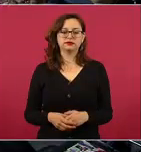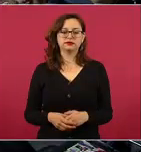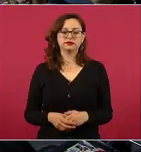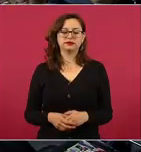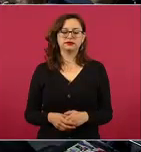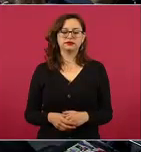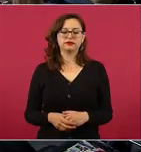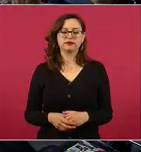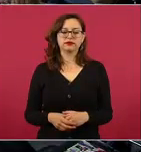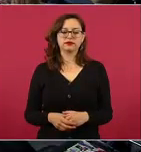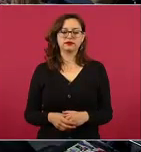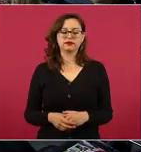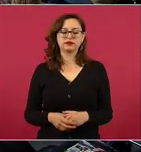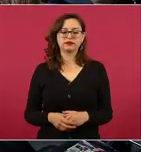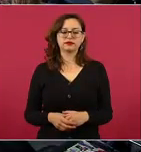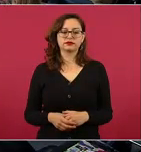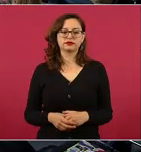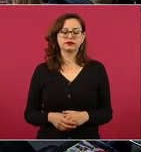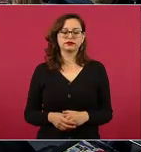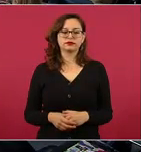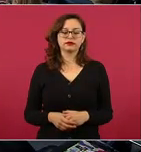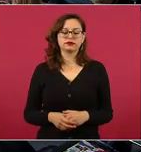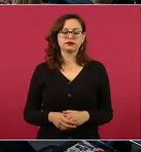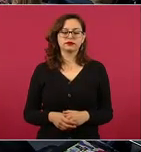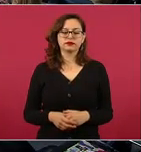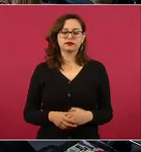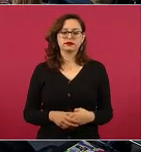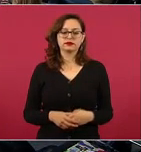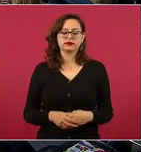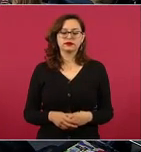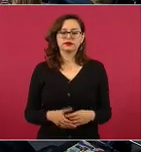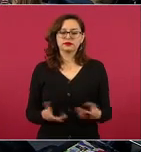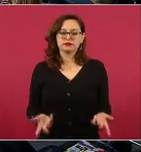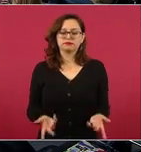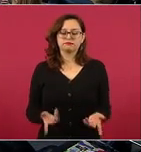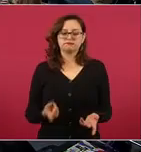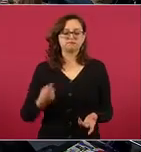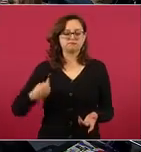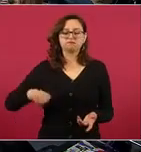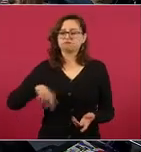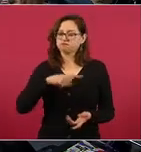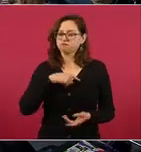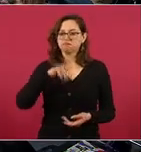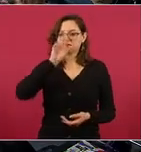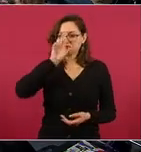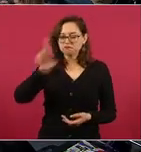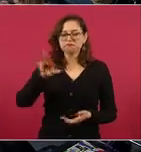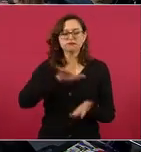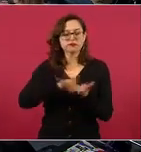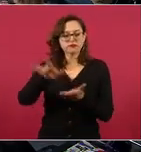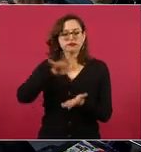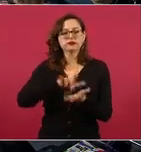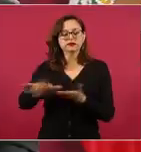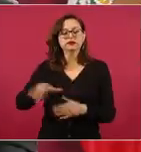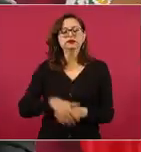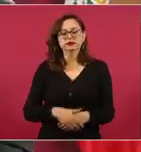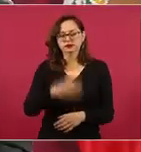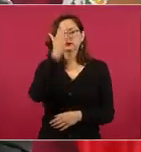Y nosotros vamos a apoyar. Conozco al doctor